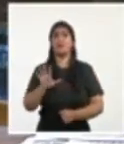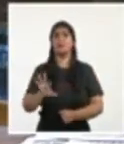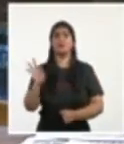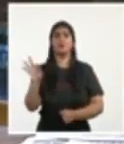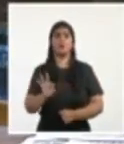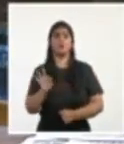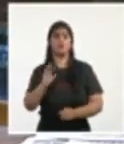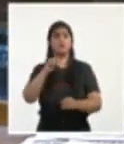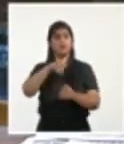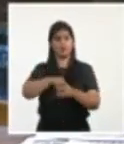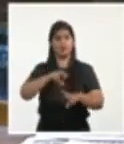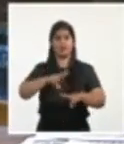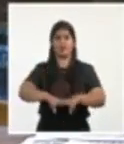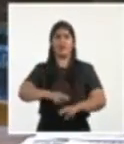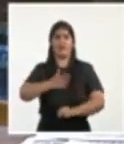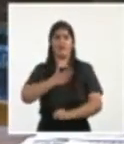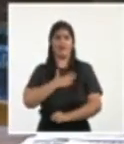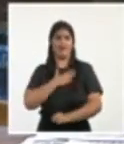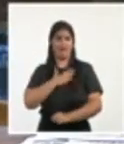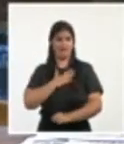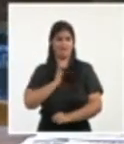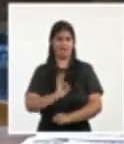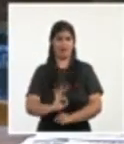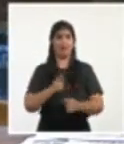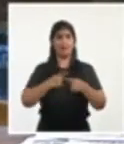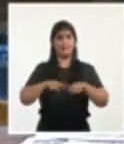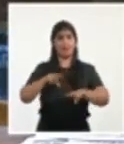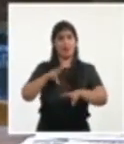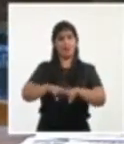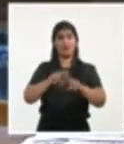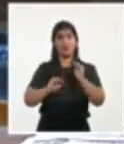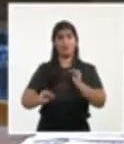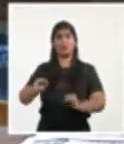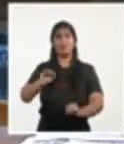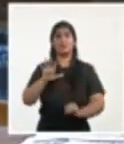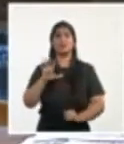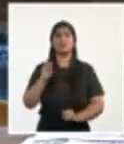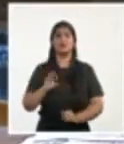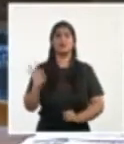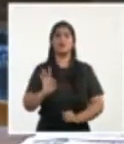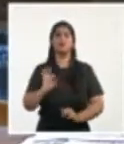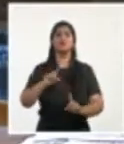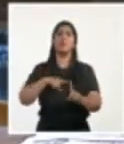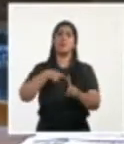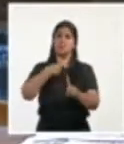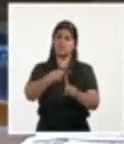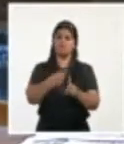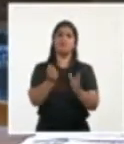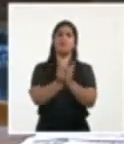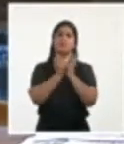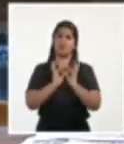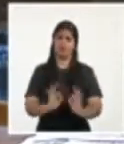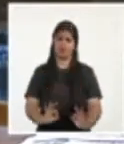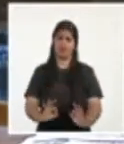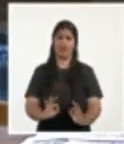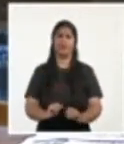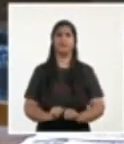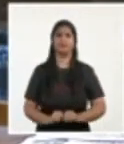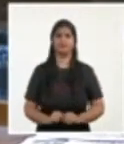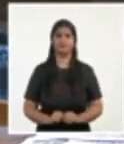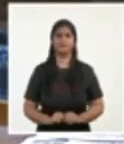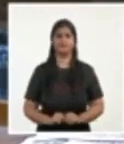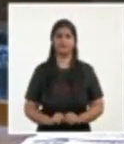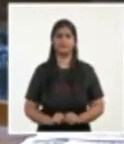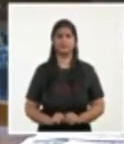en La Habana. Sin embargo, La Habana llegó a estar por encima del 50% de los casos que había tenido acumulado el país, porque se